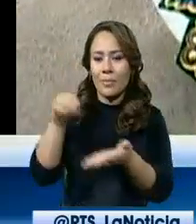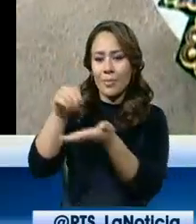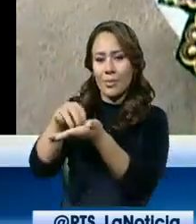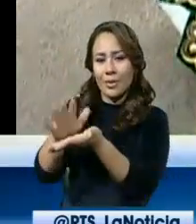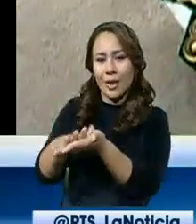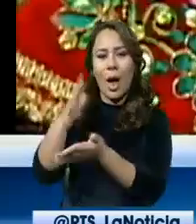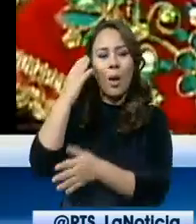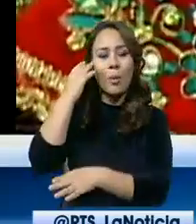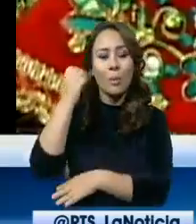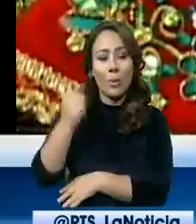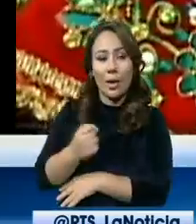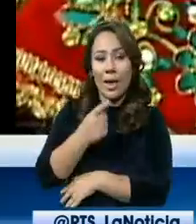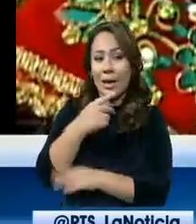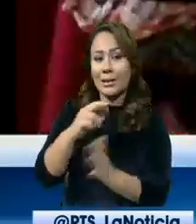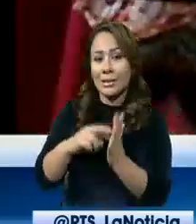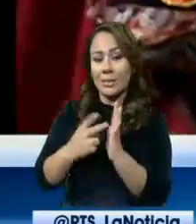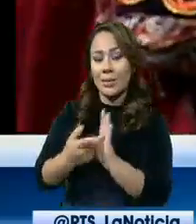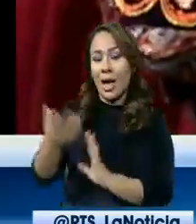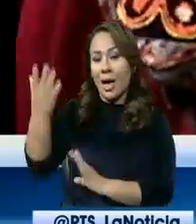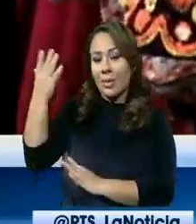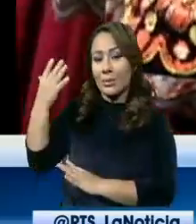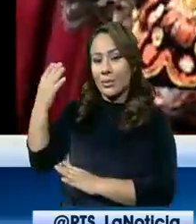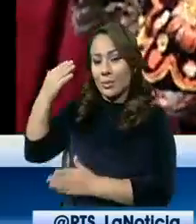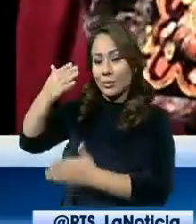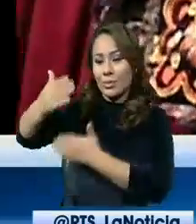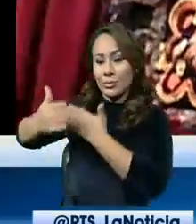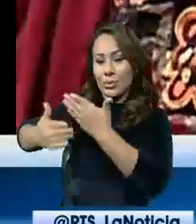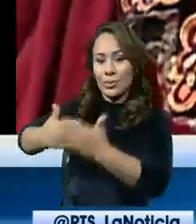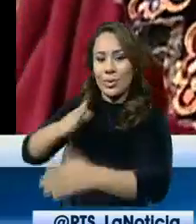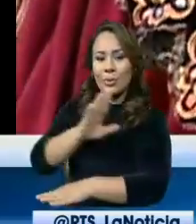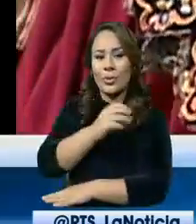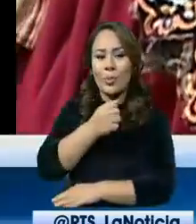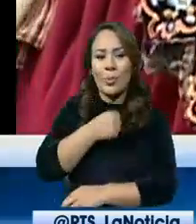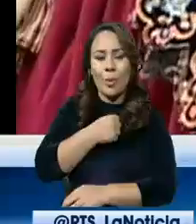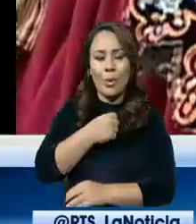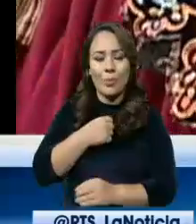de Cuenca, que es desde hace mucho su propia esencia.